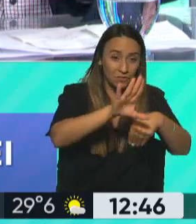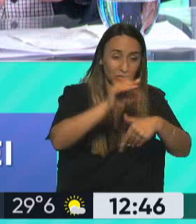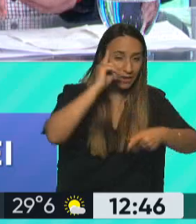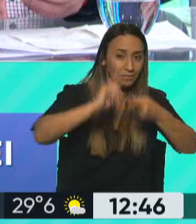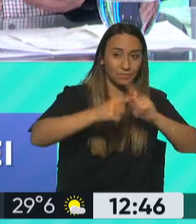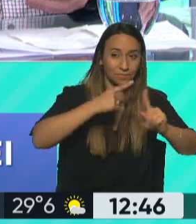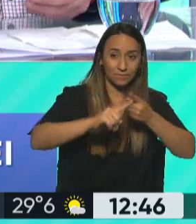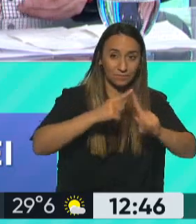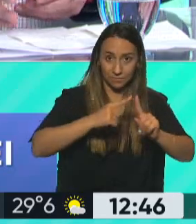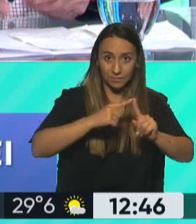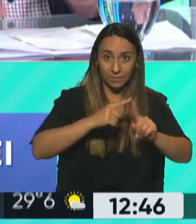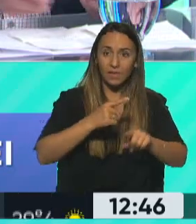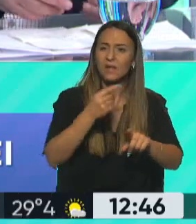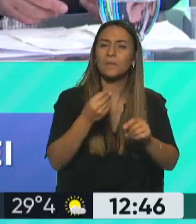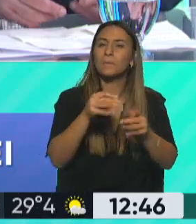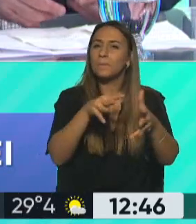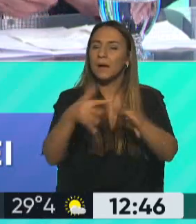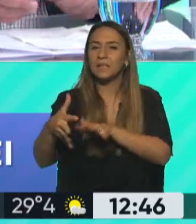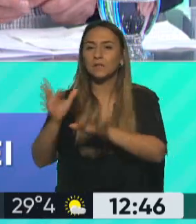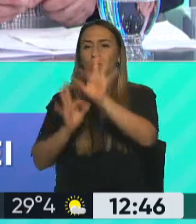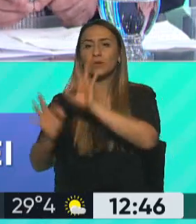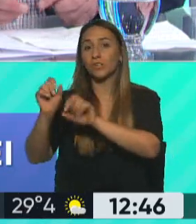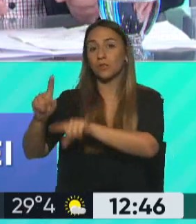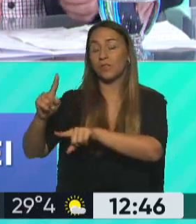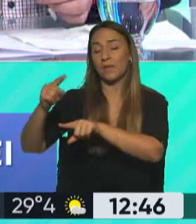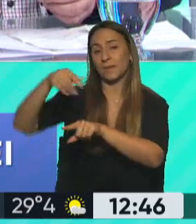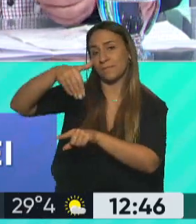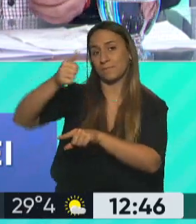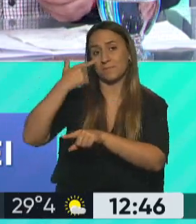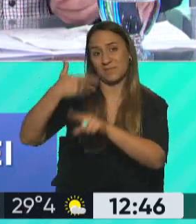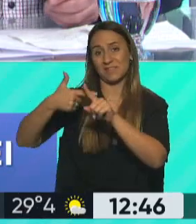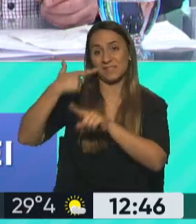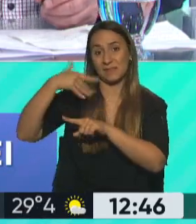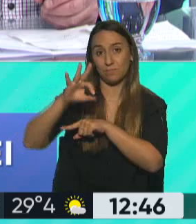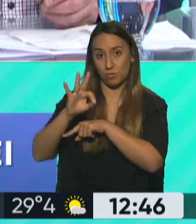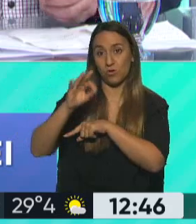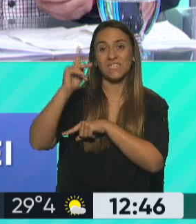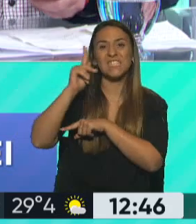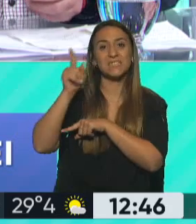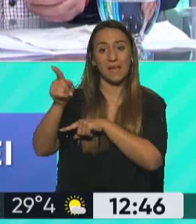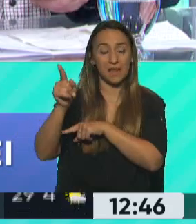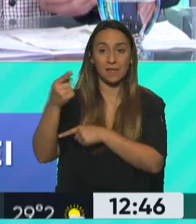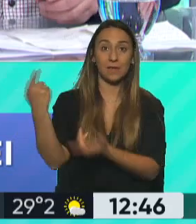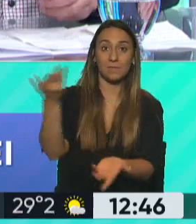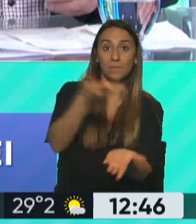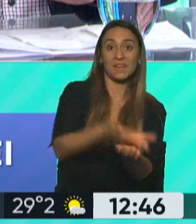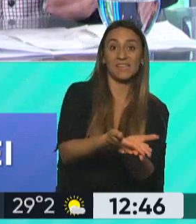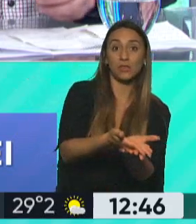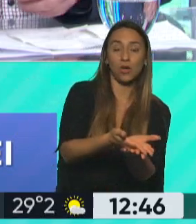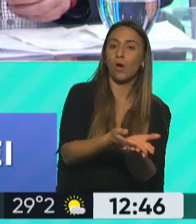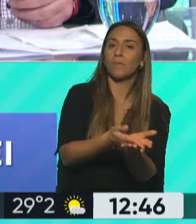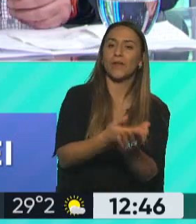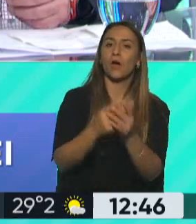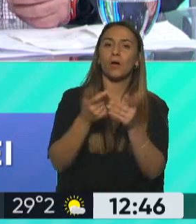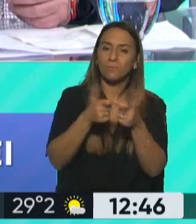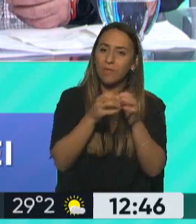era algo similar a un proyecto que tiene Máximo Kirchner, que envió al Congreso y que no se trató, pero que buscaba un